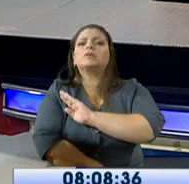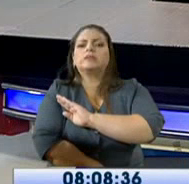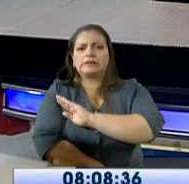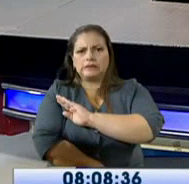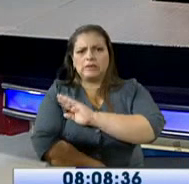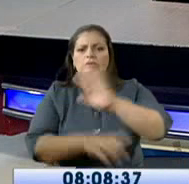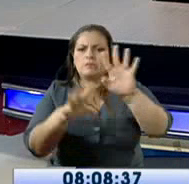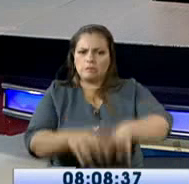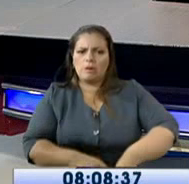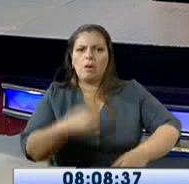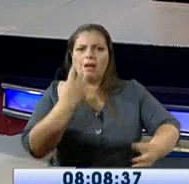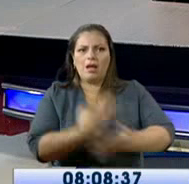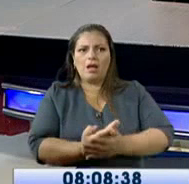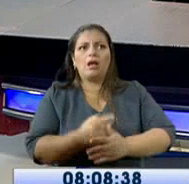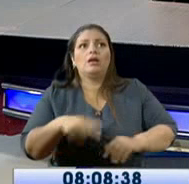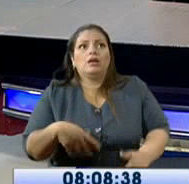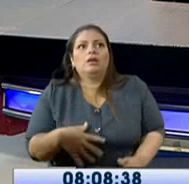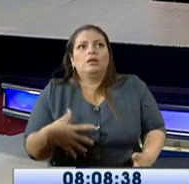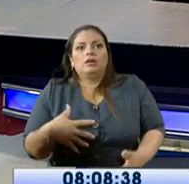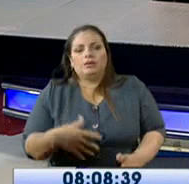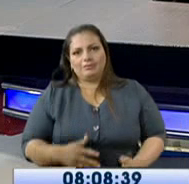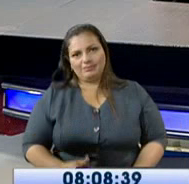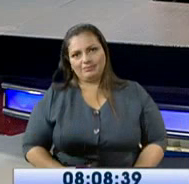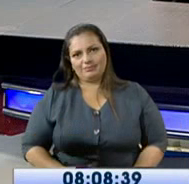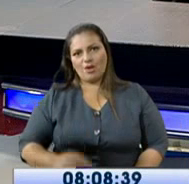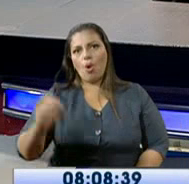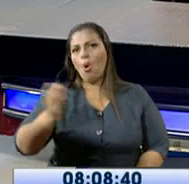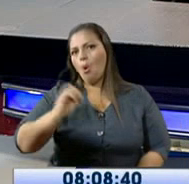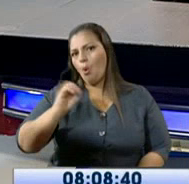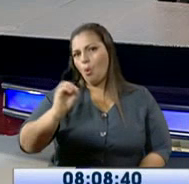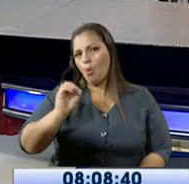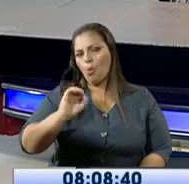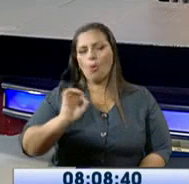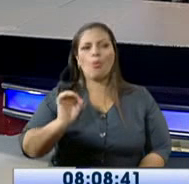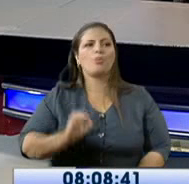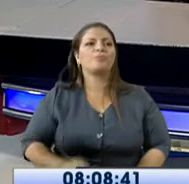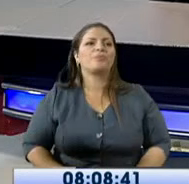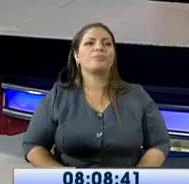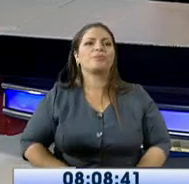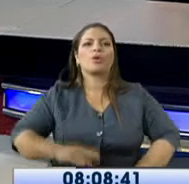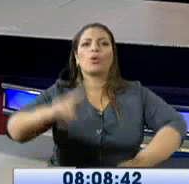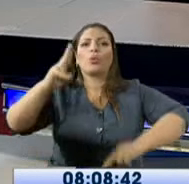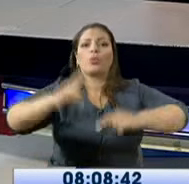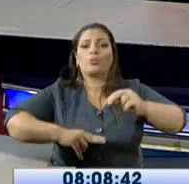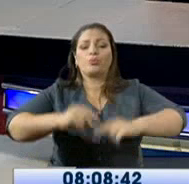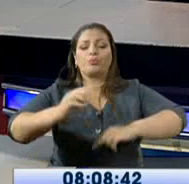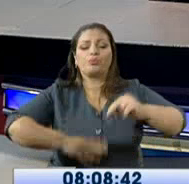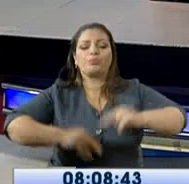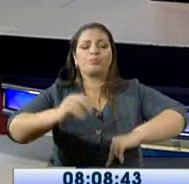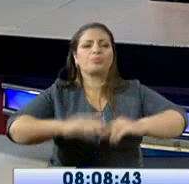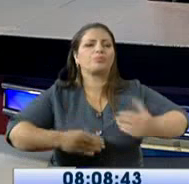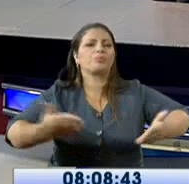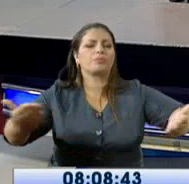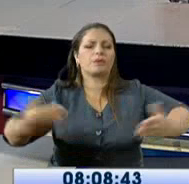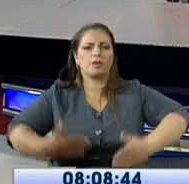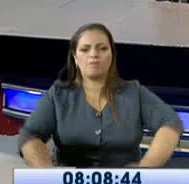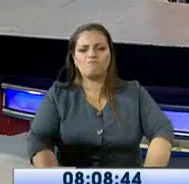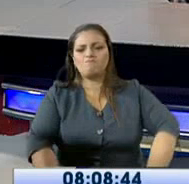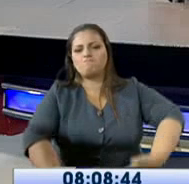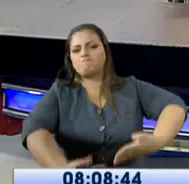la he propuesto, hacer un muro tipo Berlín. Y no ya queda, más alto, y ¿no? Sí, de unos 10 metros. Claro, o 5. Porque ya se han